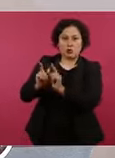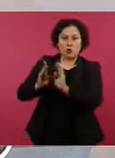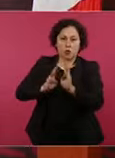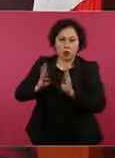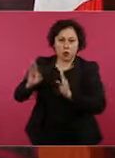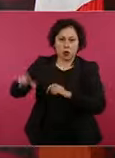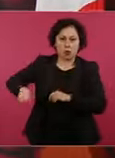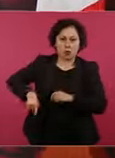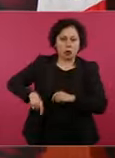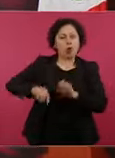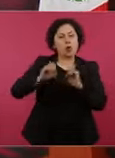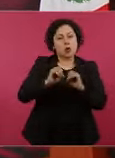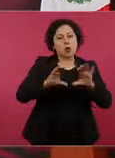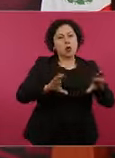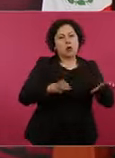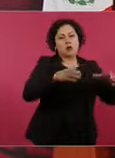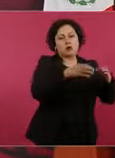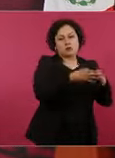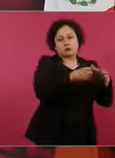Pero